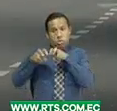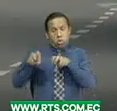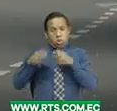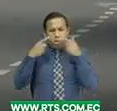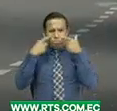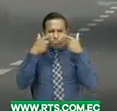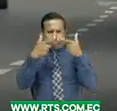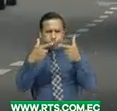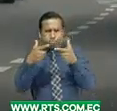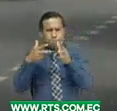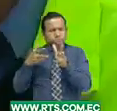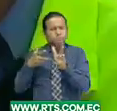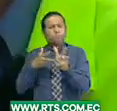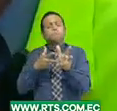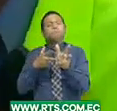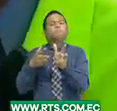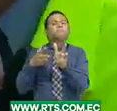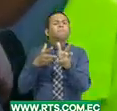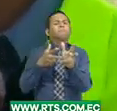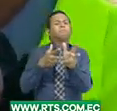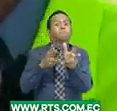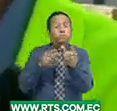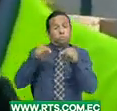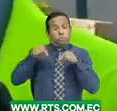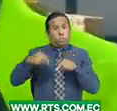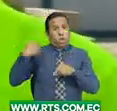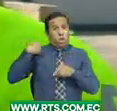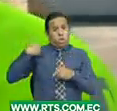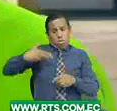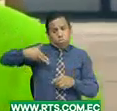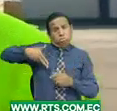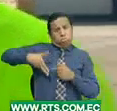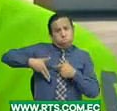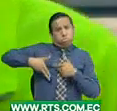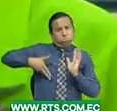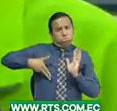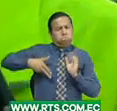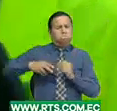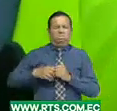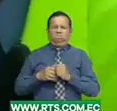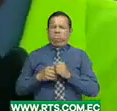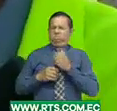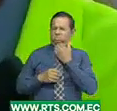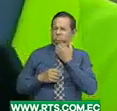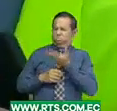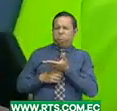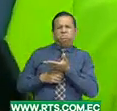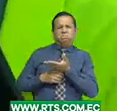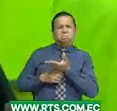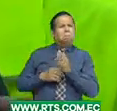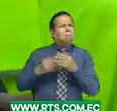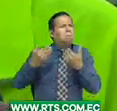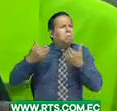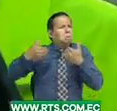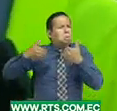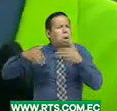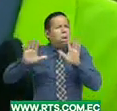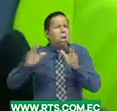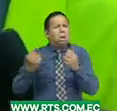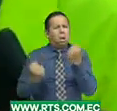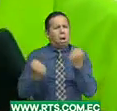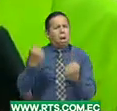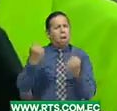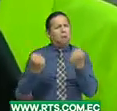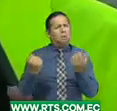hacen supuestamente que iban personas armadas para seguridad, no hacen eso, es un carro cualquiera que aparentemente son esos